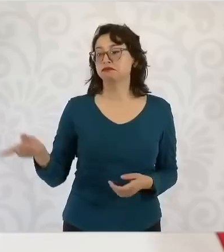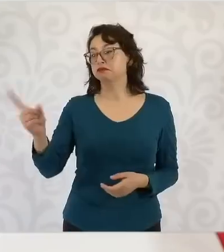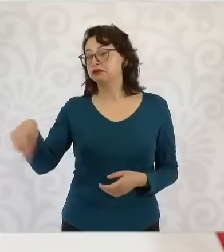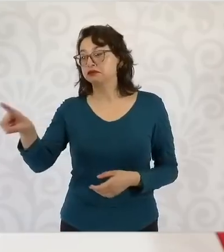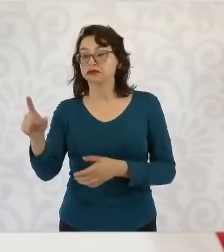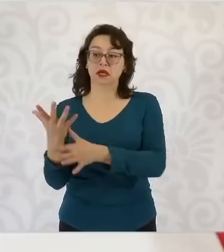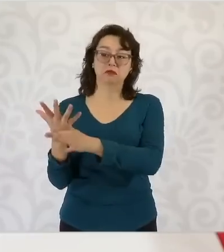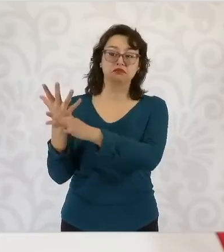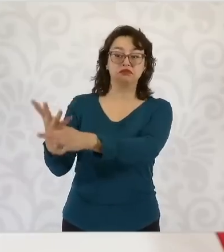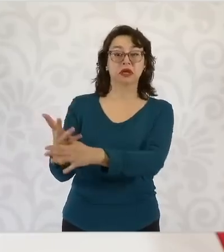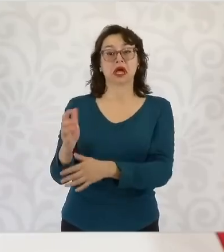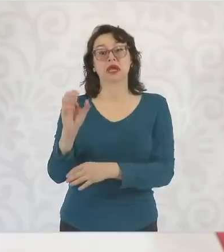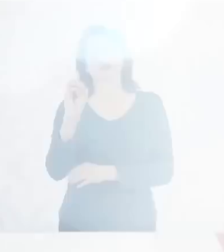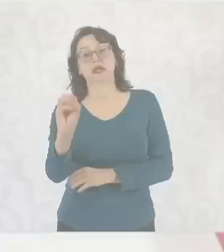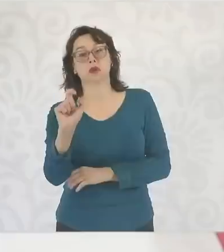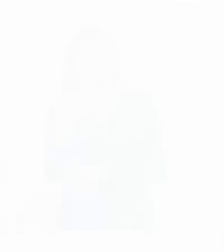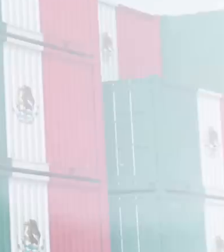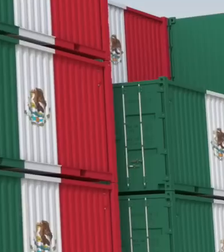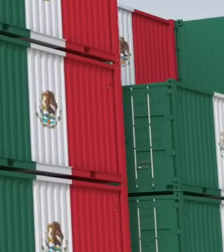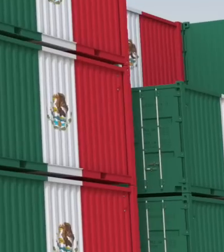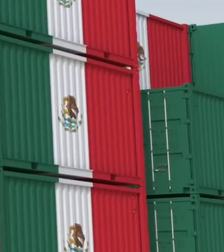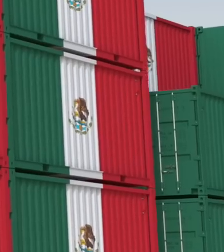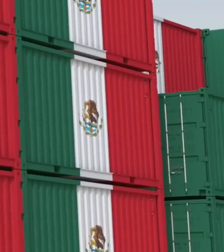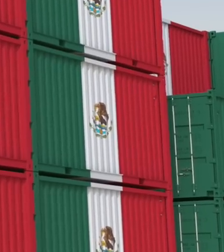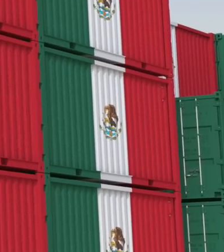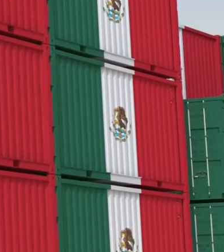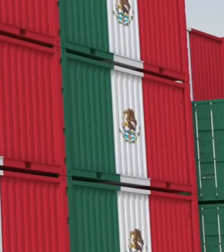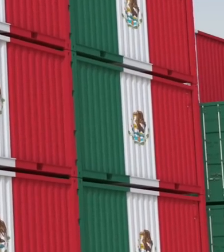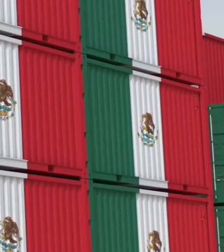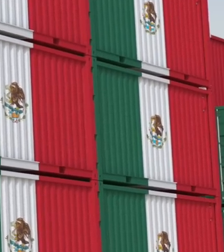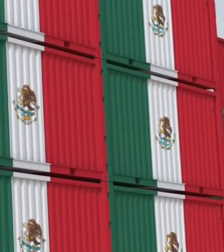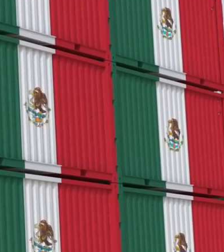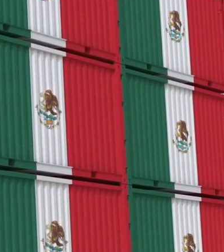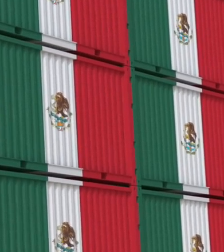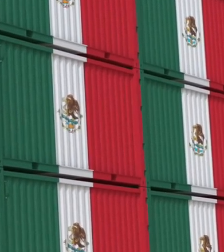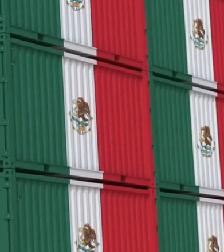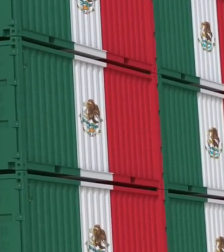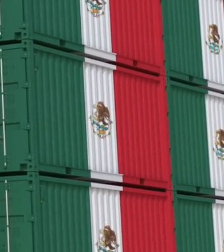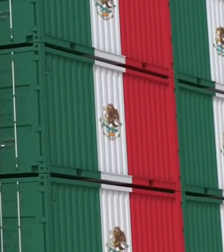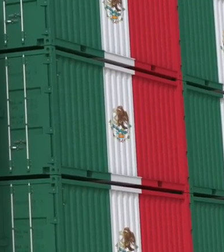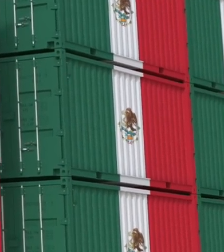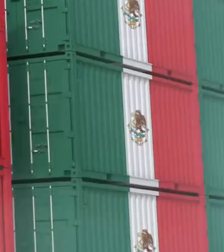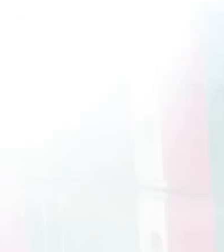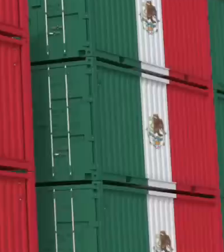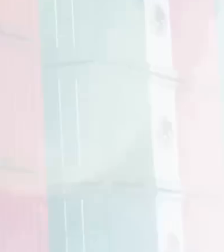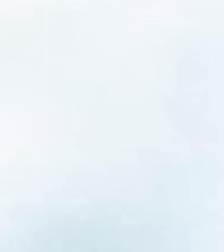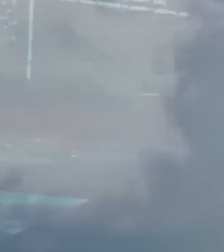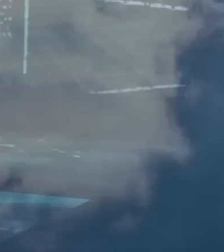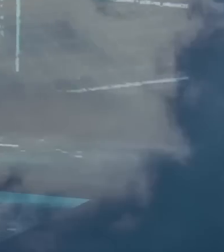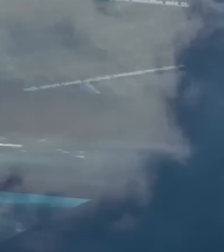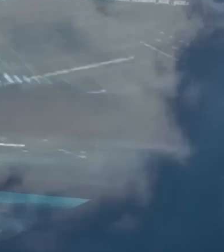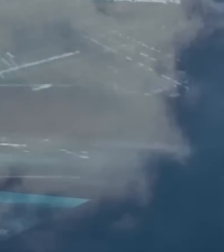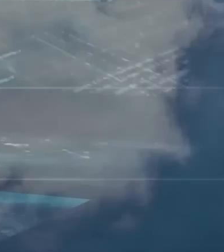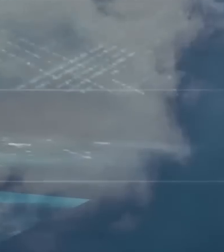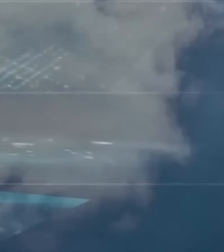que en marzo de 2025 las exportaciones se encuentran en su máximo histórico con el mayor superávit en los últimos